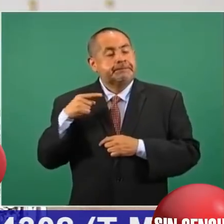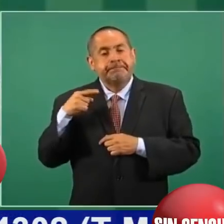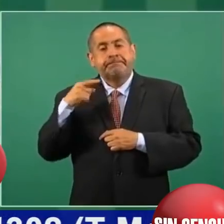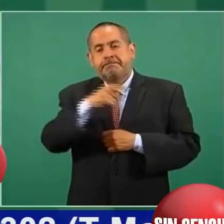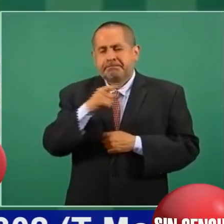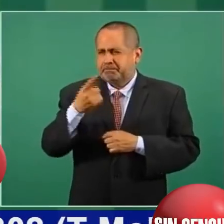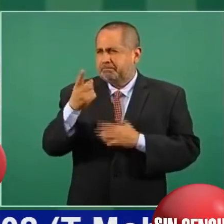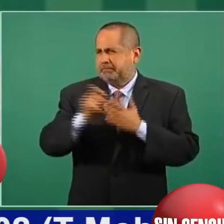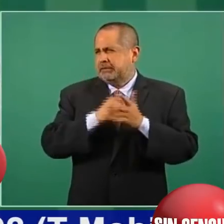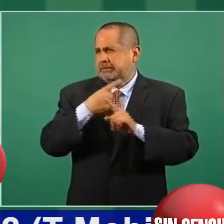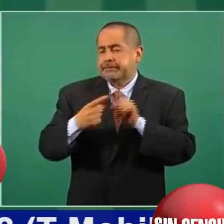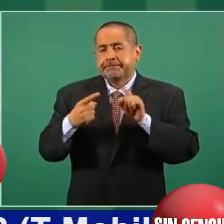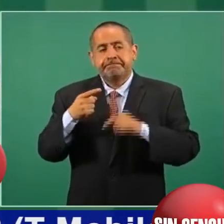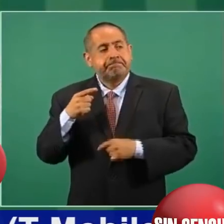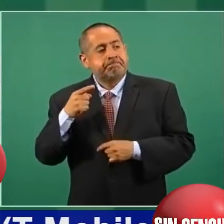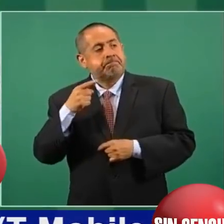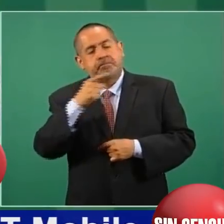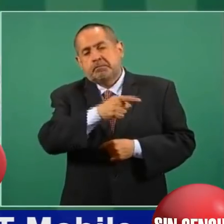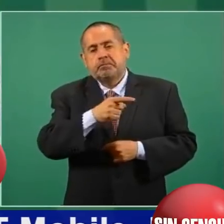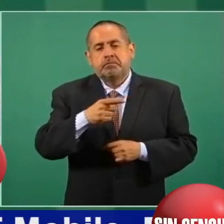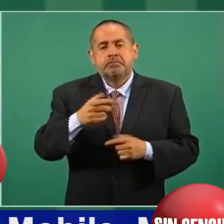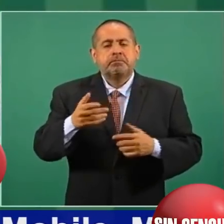y medio,